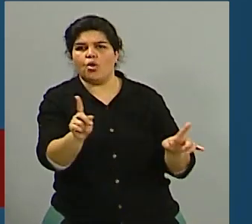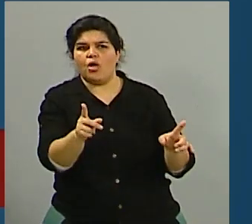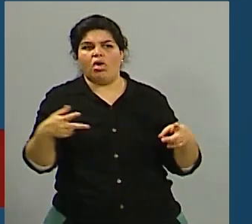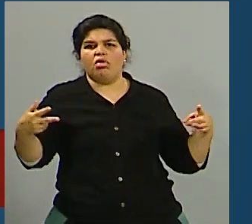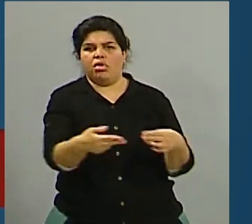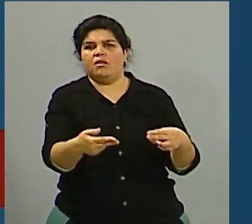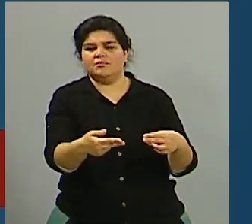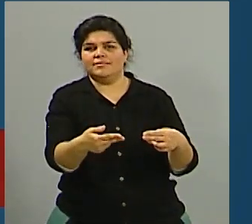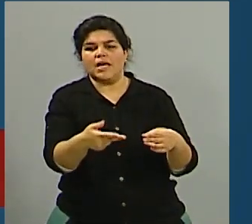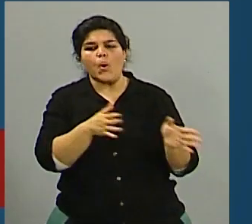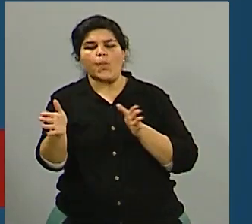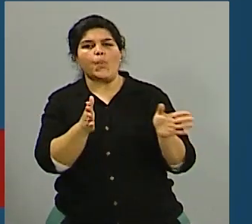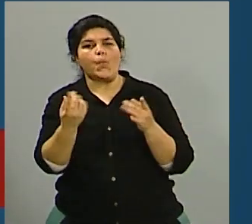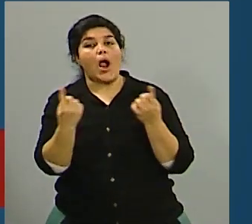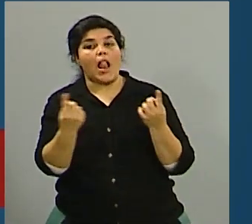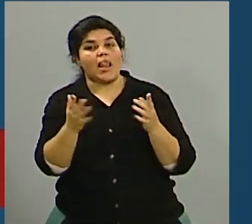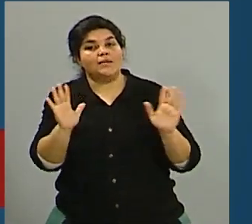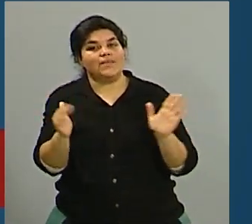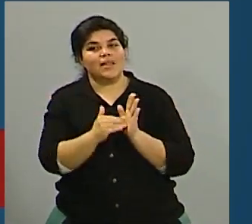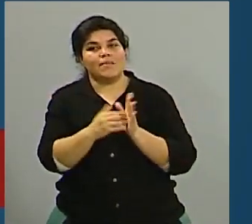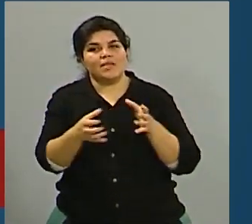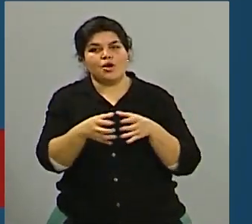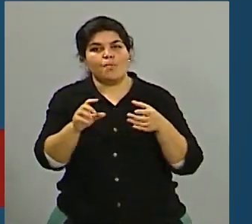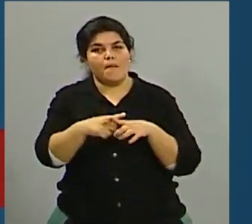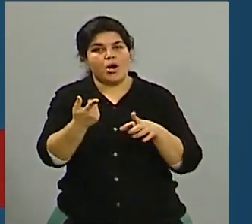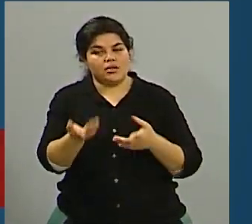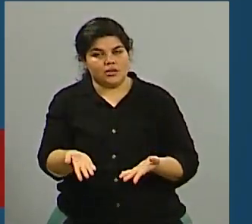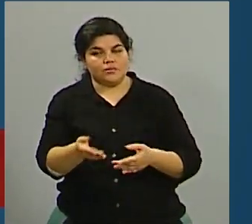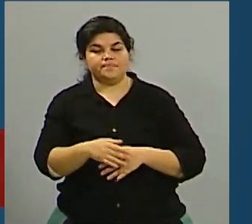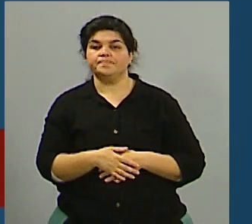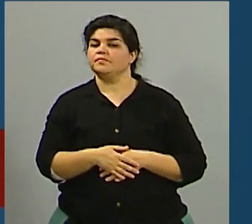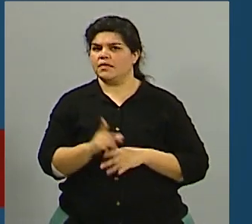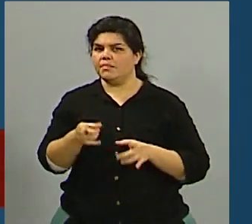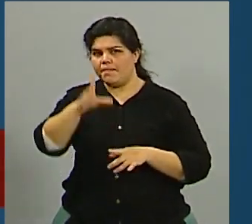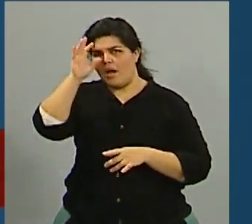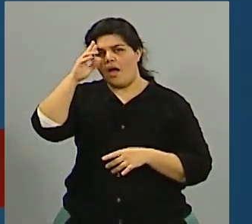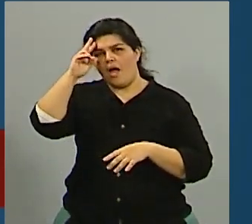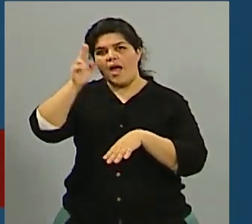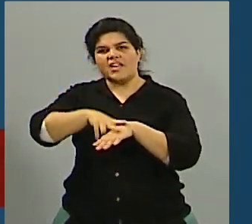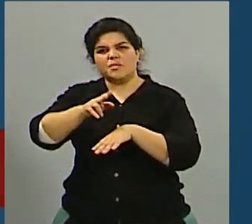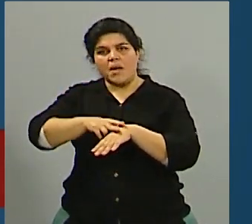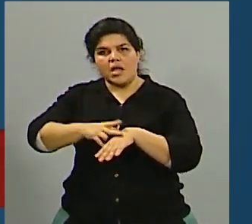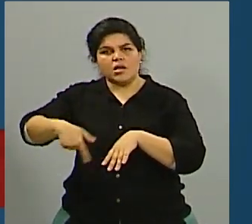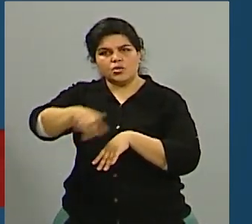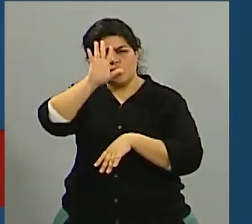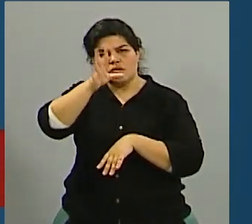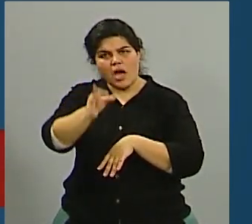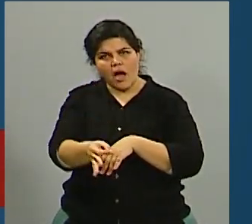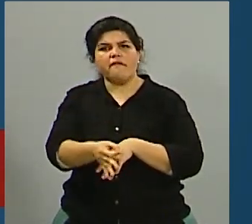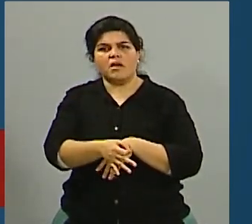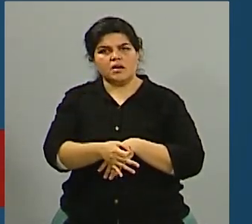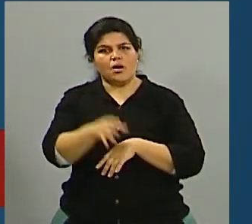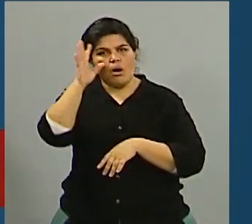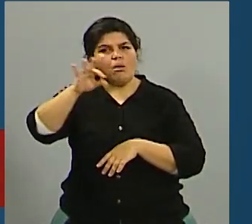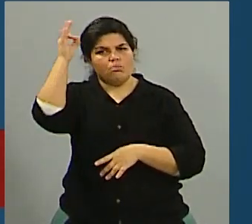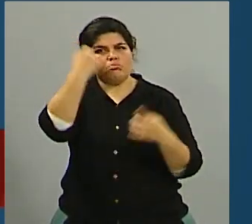es bastante complejo, lo dicen todos los expertos, ¿no? En eso hay una coincidencia y me parece que también la realidad nos